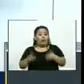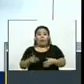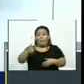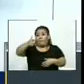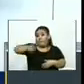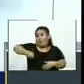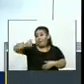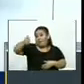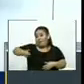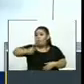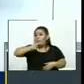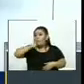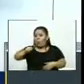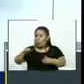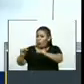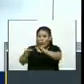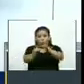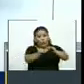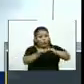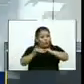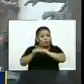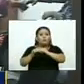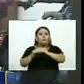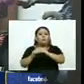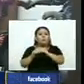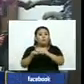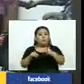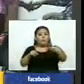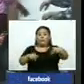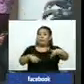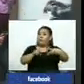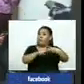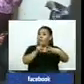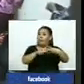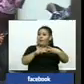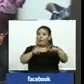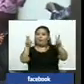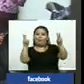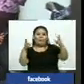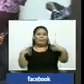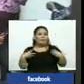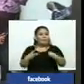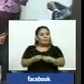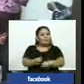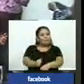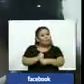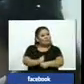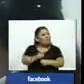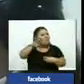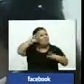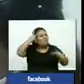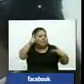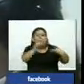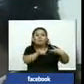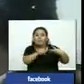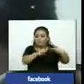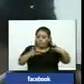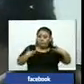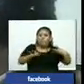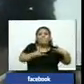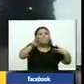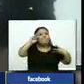pensión universal, ¿verdad? El otro elemento es seguridad social. ¿Qué significa seguridad social para